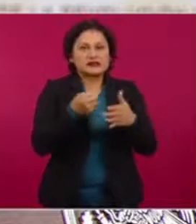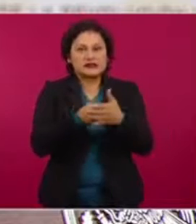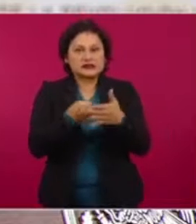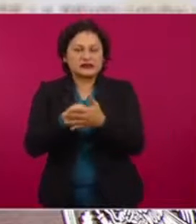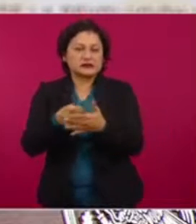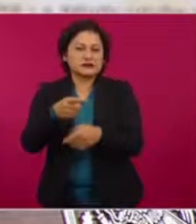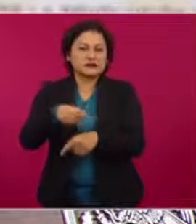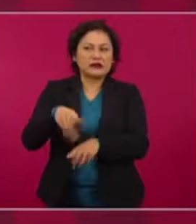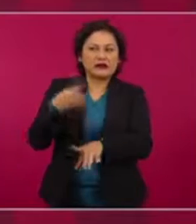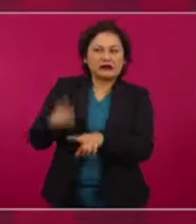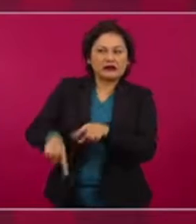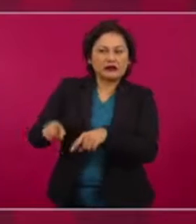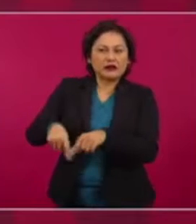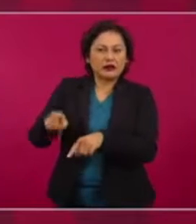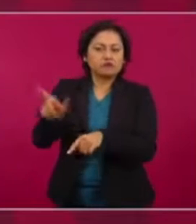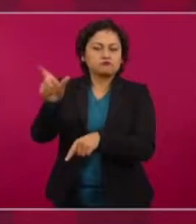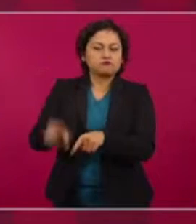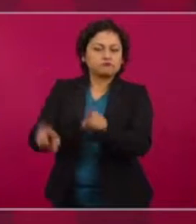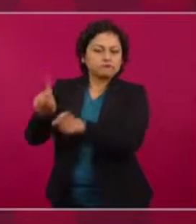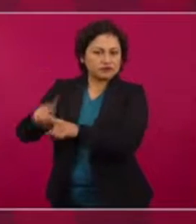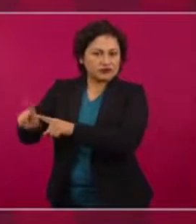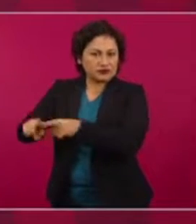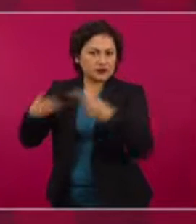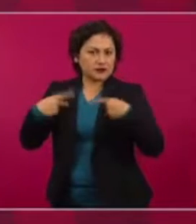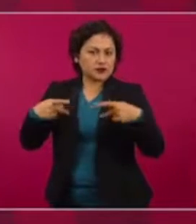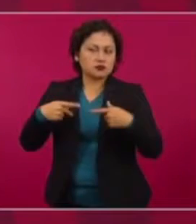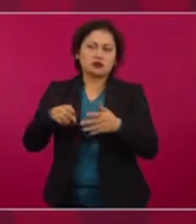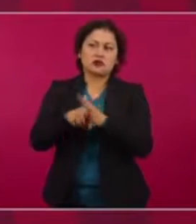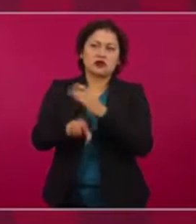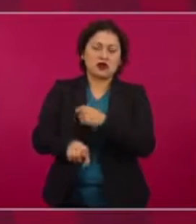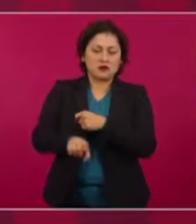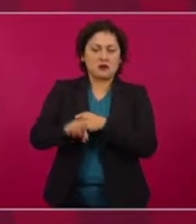magonistas en el sureste,